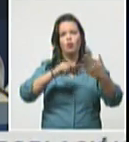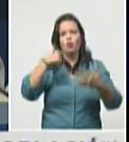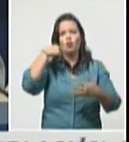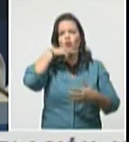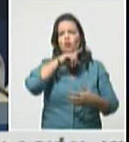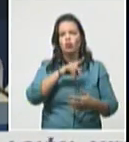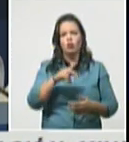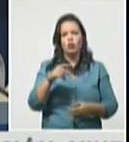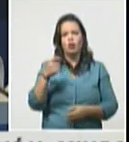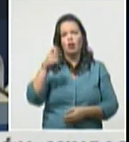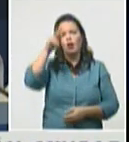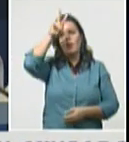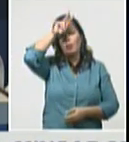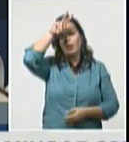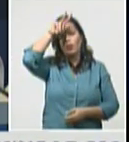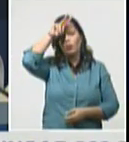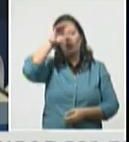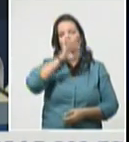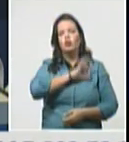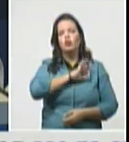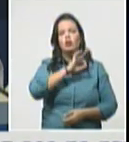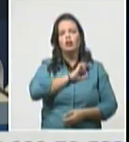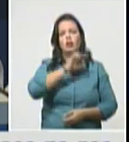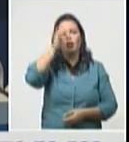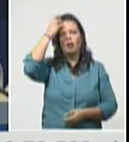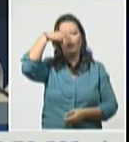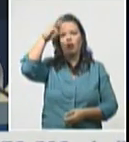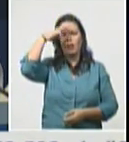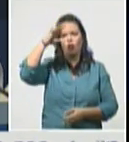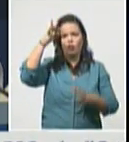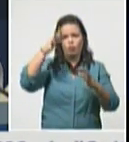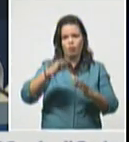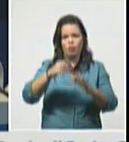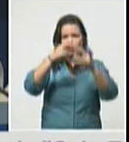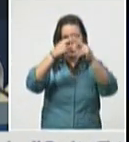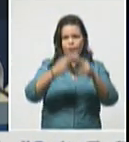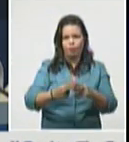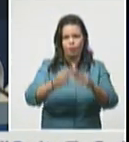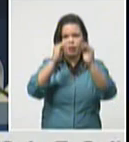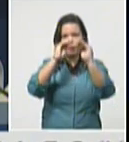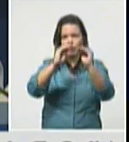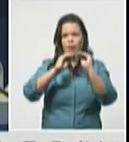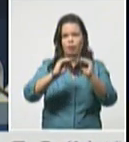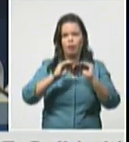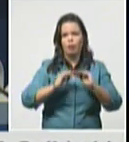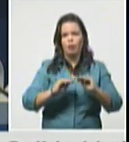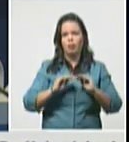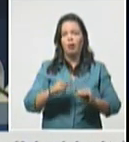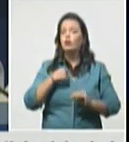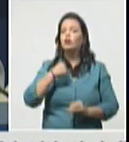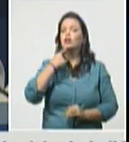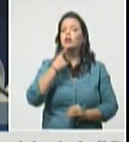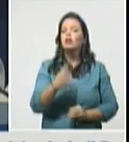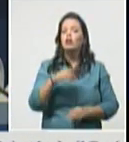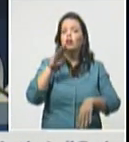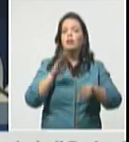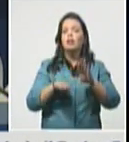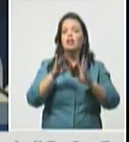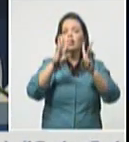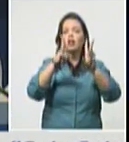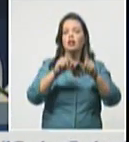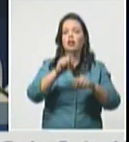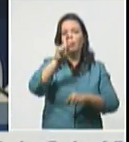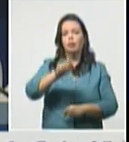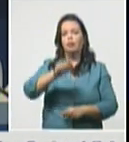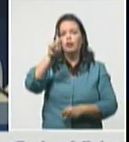y México, en ese orden. Estoy hablando de acuerdo al número de personas diagnosticadas